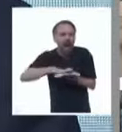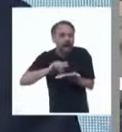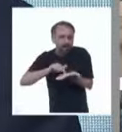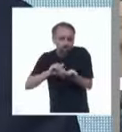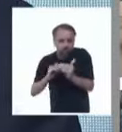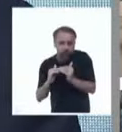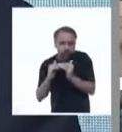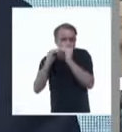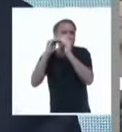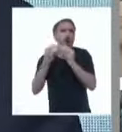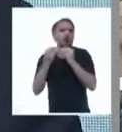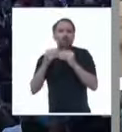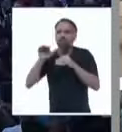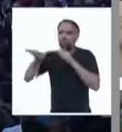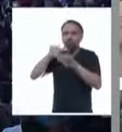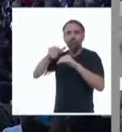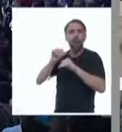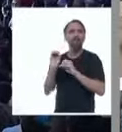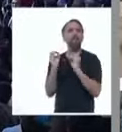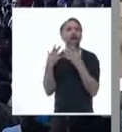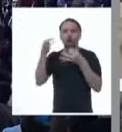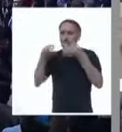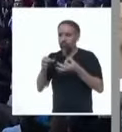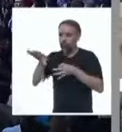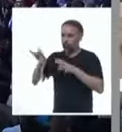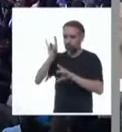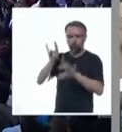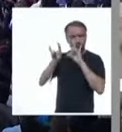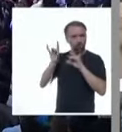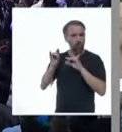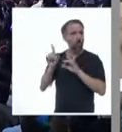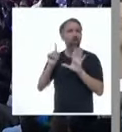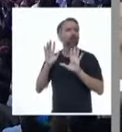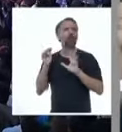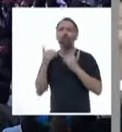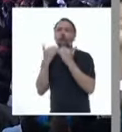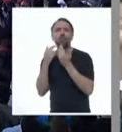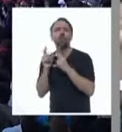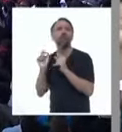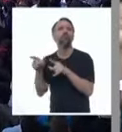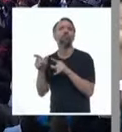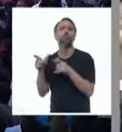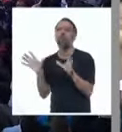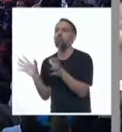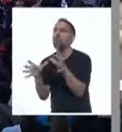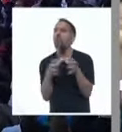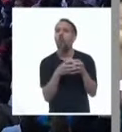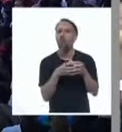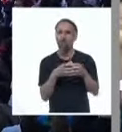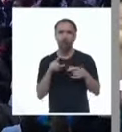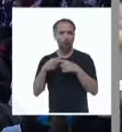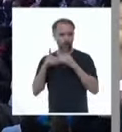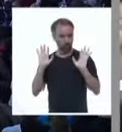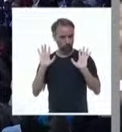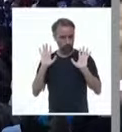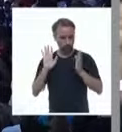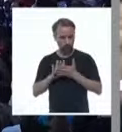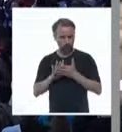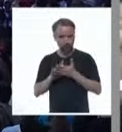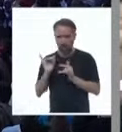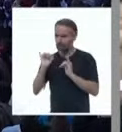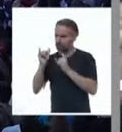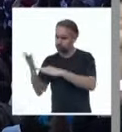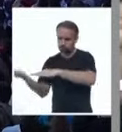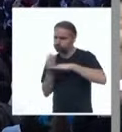cuando gobernaba Macri hacía ese tipo de cosas. Él, con la impunidad de directamente él grabar el mensajito para voltearlo a Mauricio